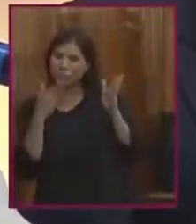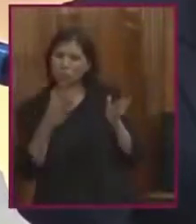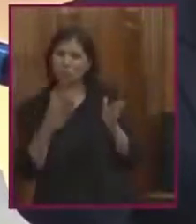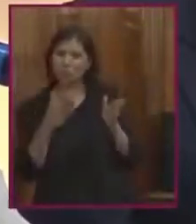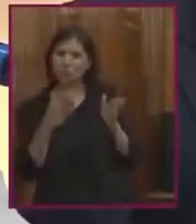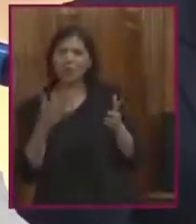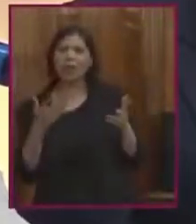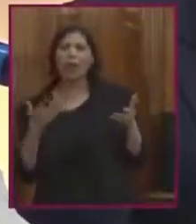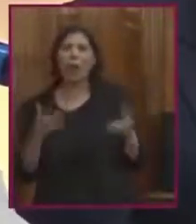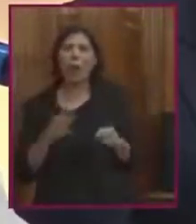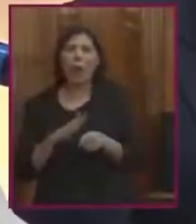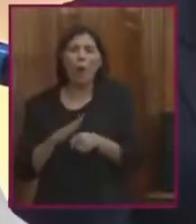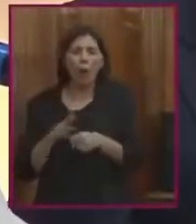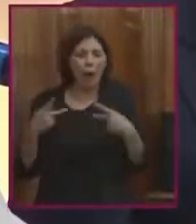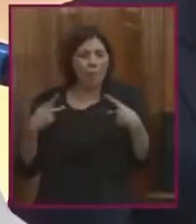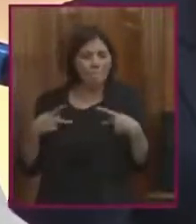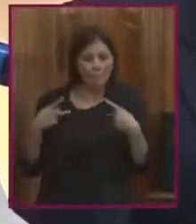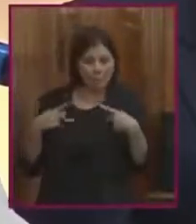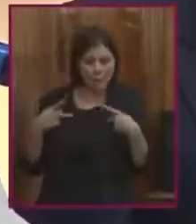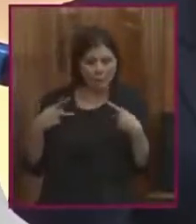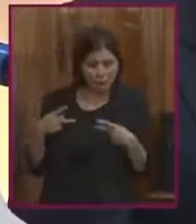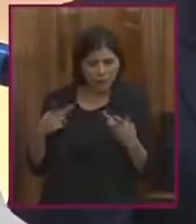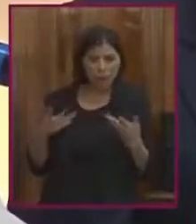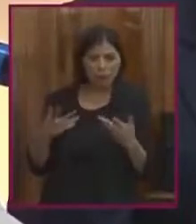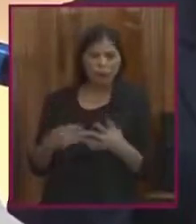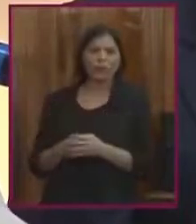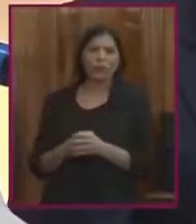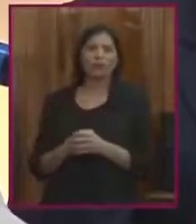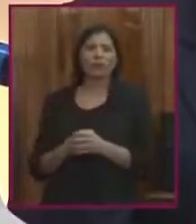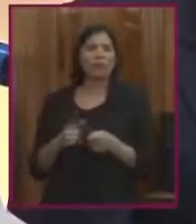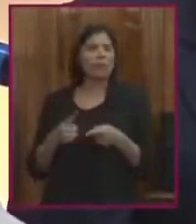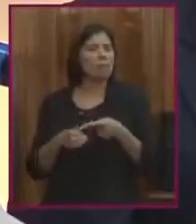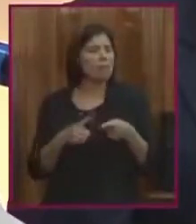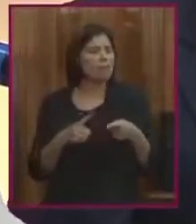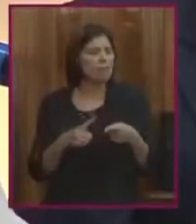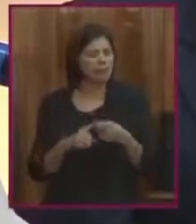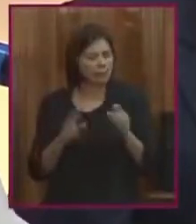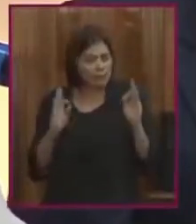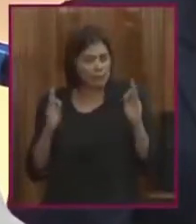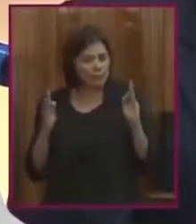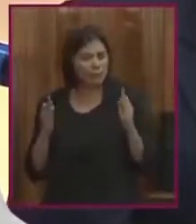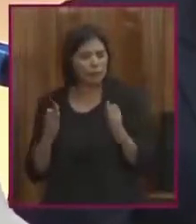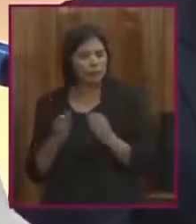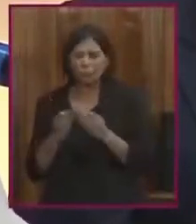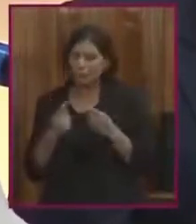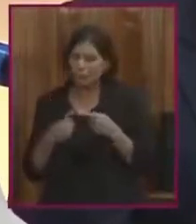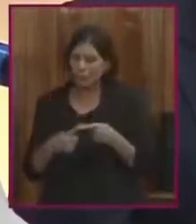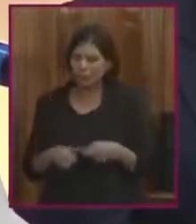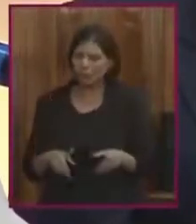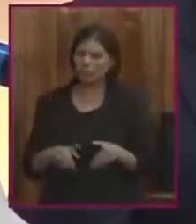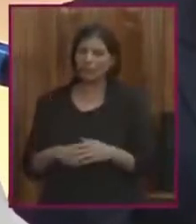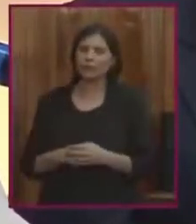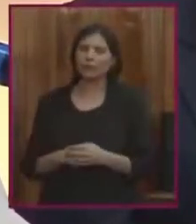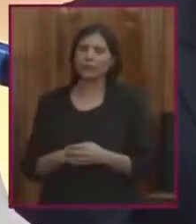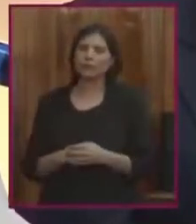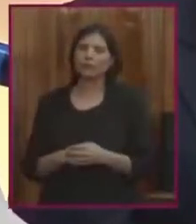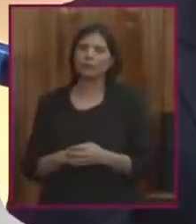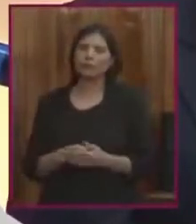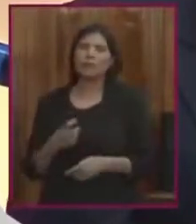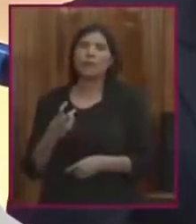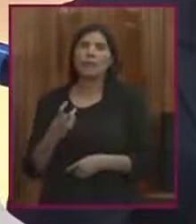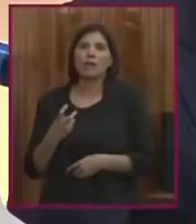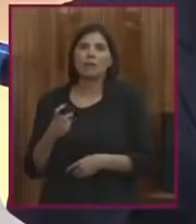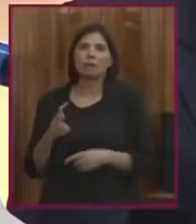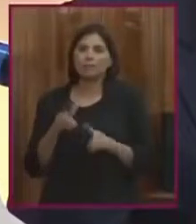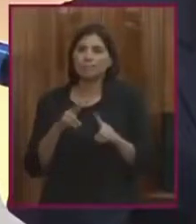de ciudadanas y ciudadanos en otro sentido, radicalmente distinto. Tiene esa